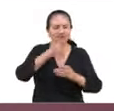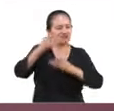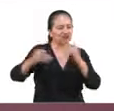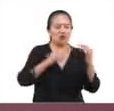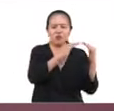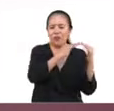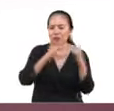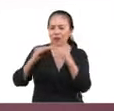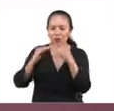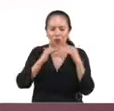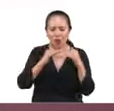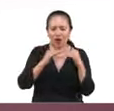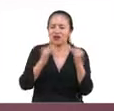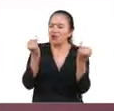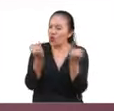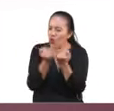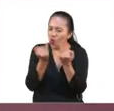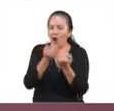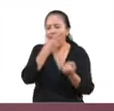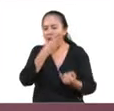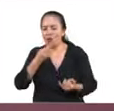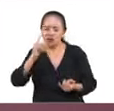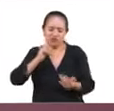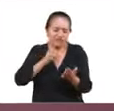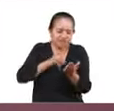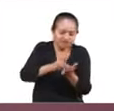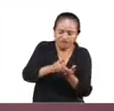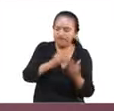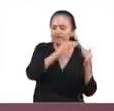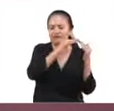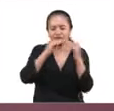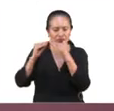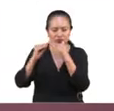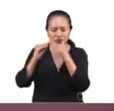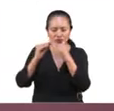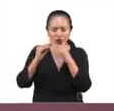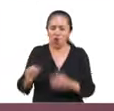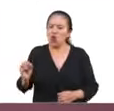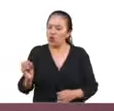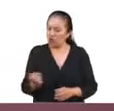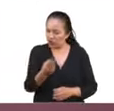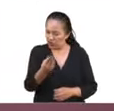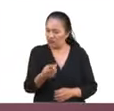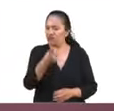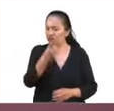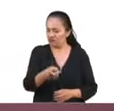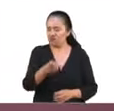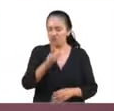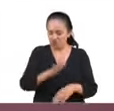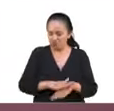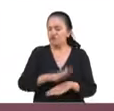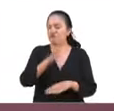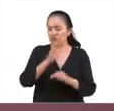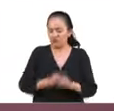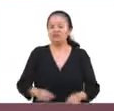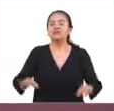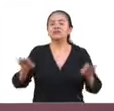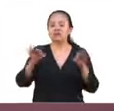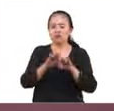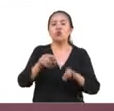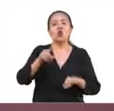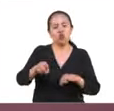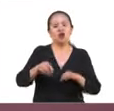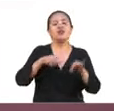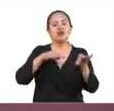igualdad de derechos para todas y todos, y ustedes son las principales actoras y constructoras